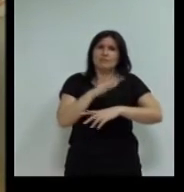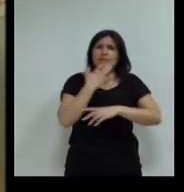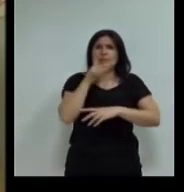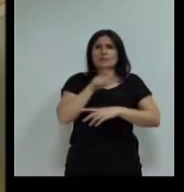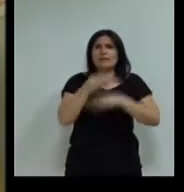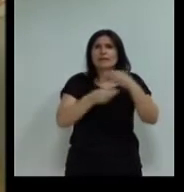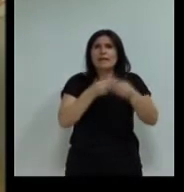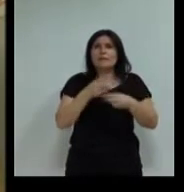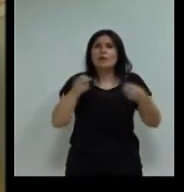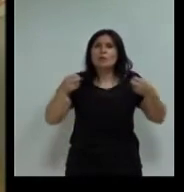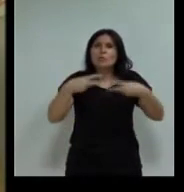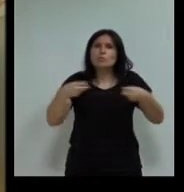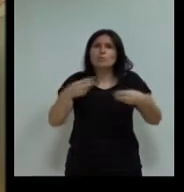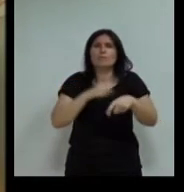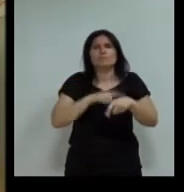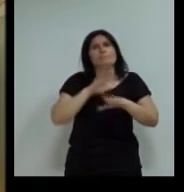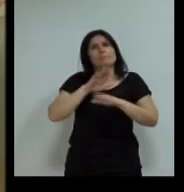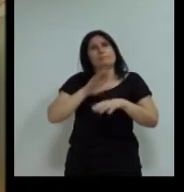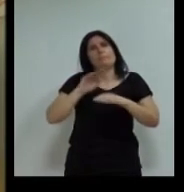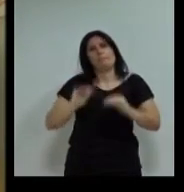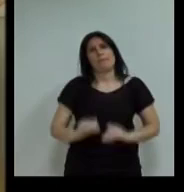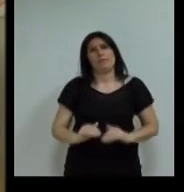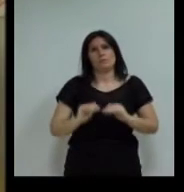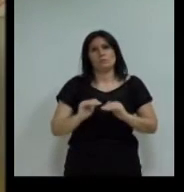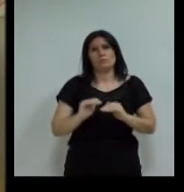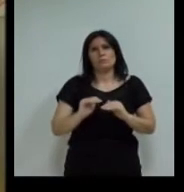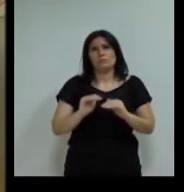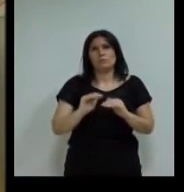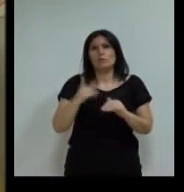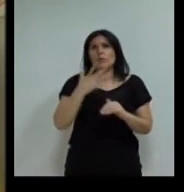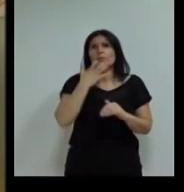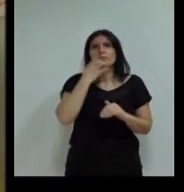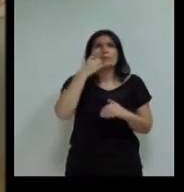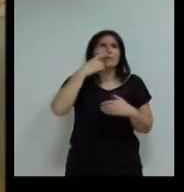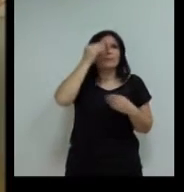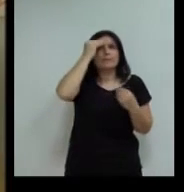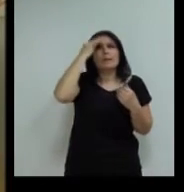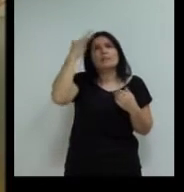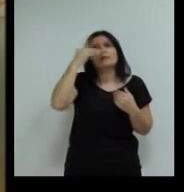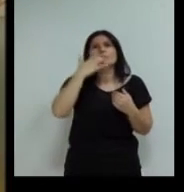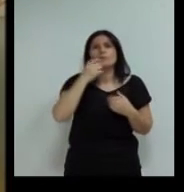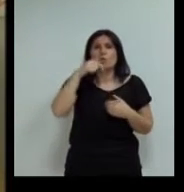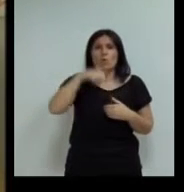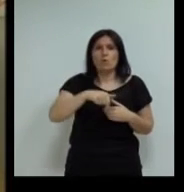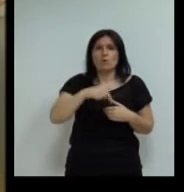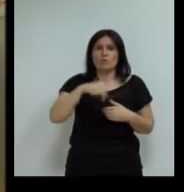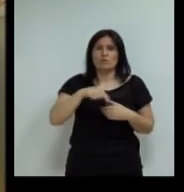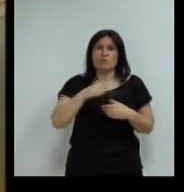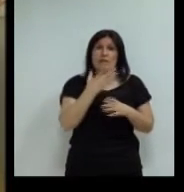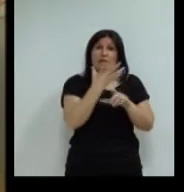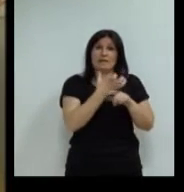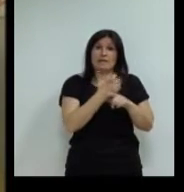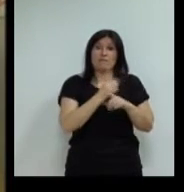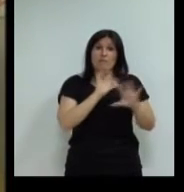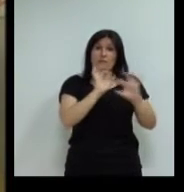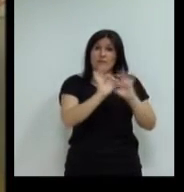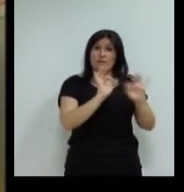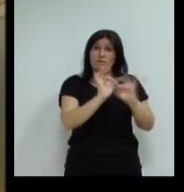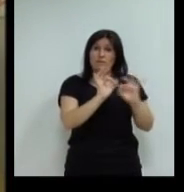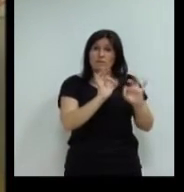que hacer el subtitulado. O sea, es decir, para que os hagáis una idea, en Planning podemos tener hoy grabada la obra de teatro,